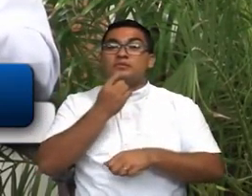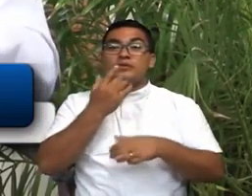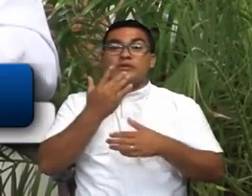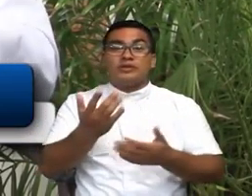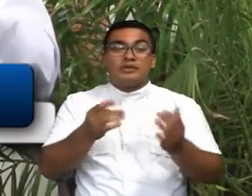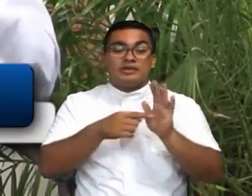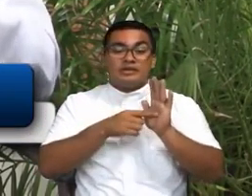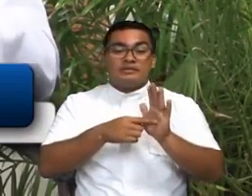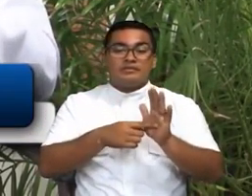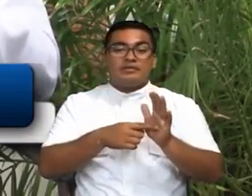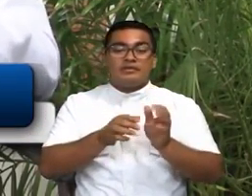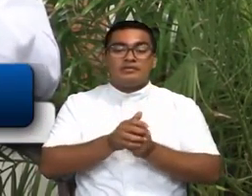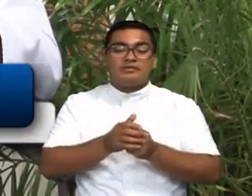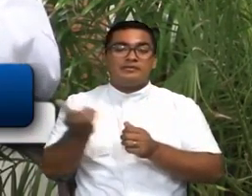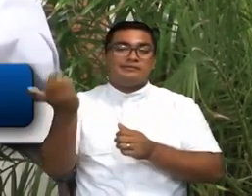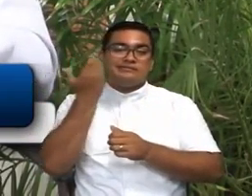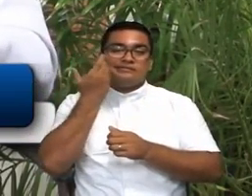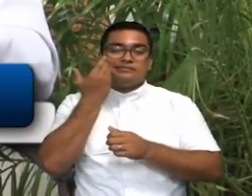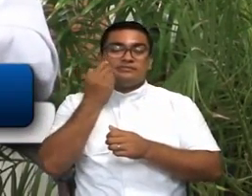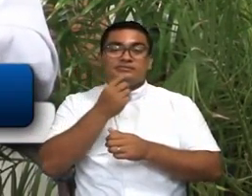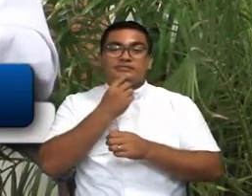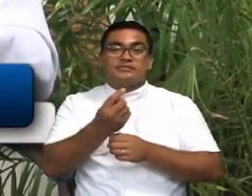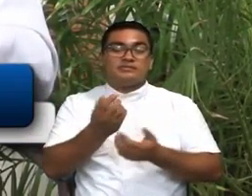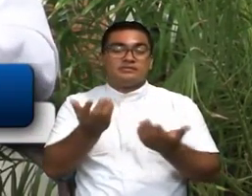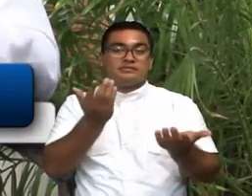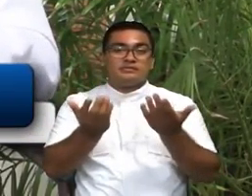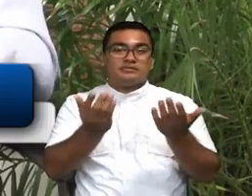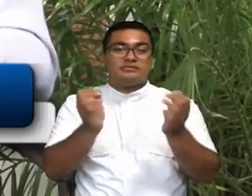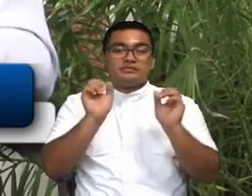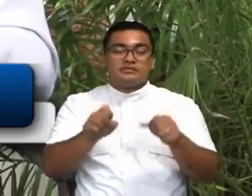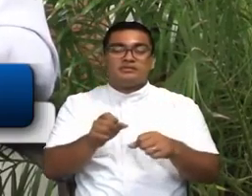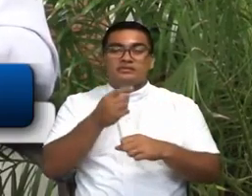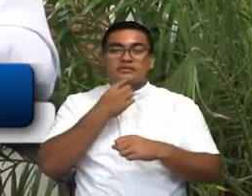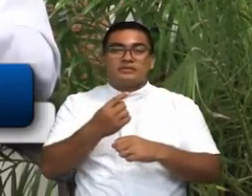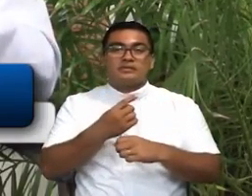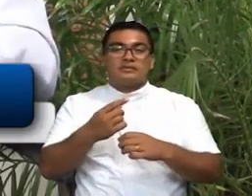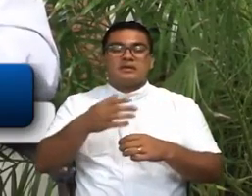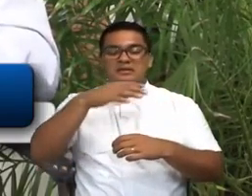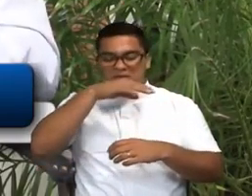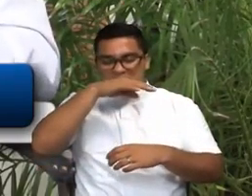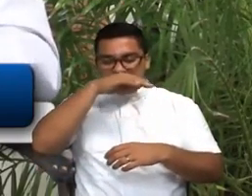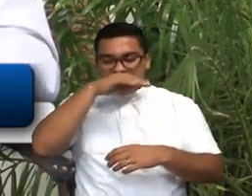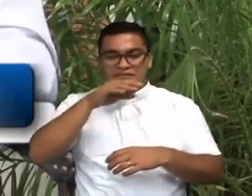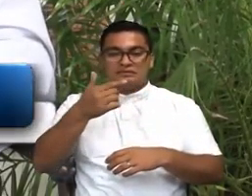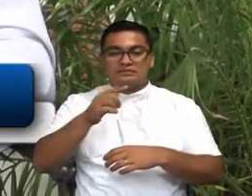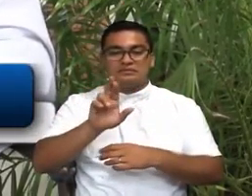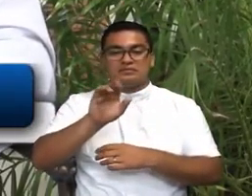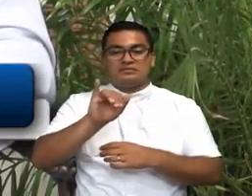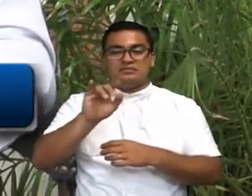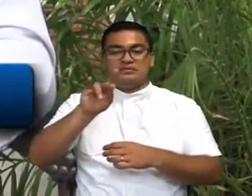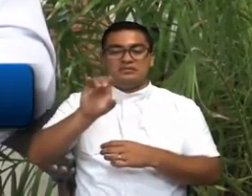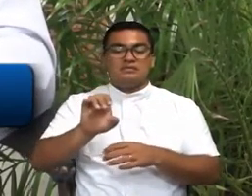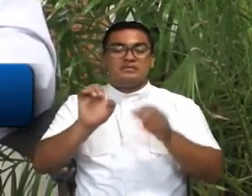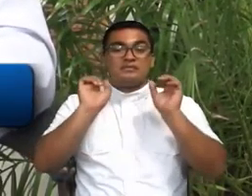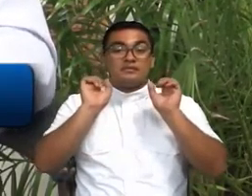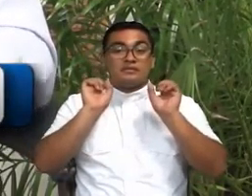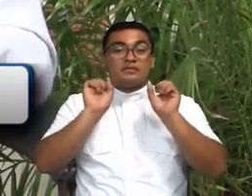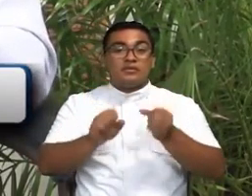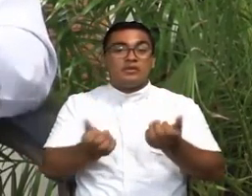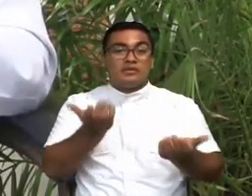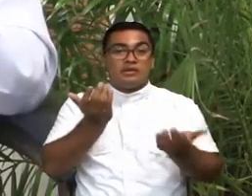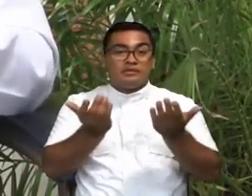el hecho de tener la enfermedad y decir es una simple gripe. Uh-huh. Esta simple gripe, como le dije anteriormente, se puede provocar